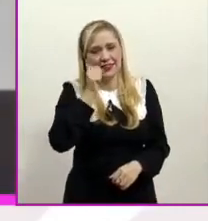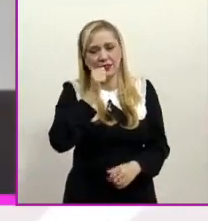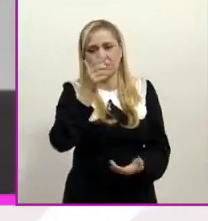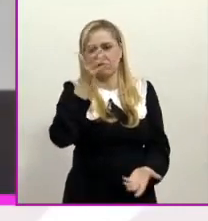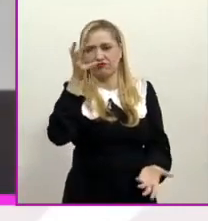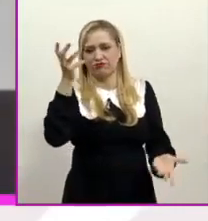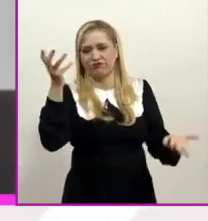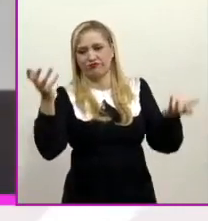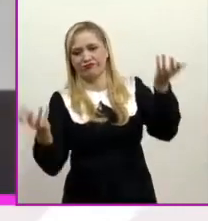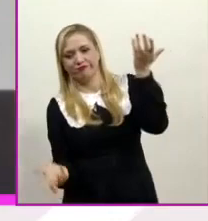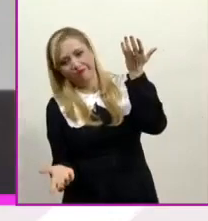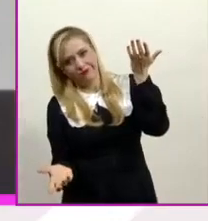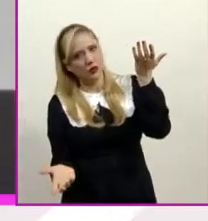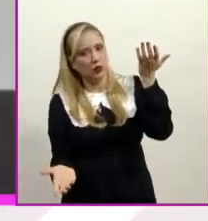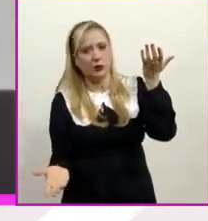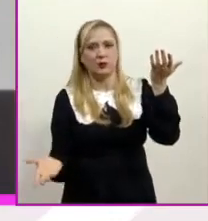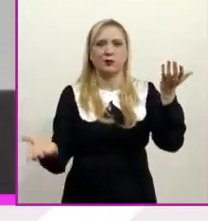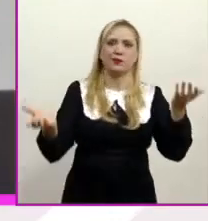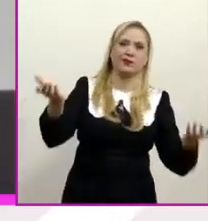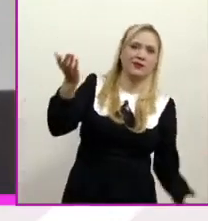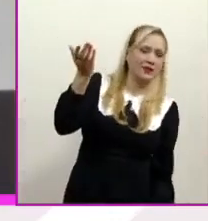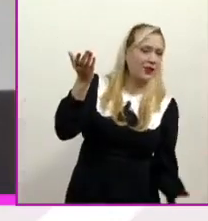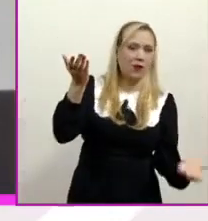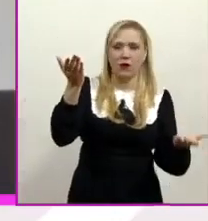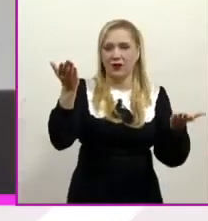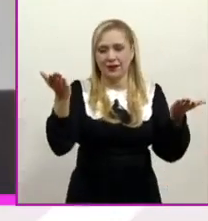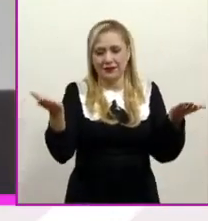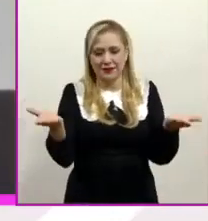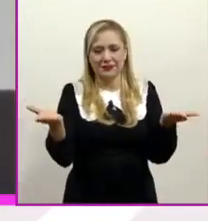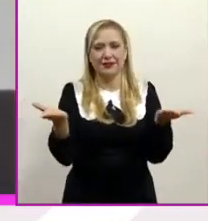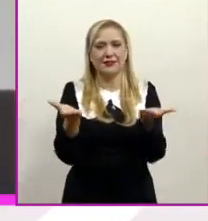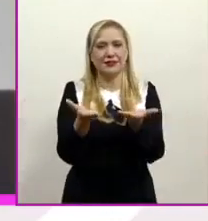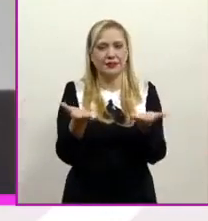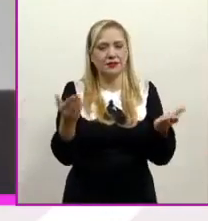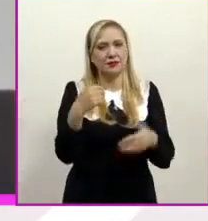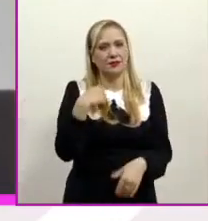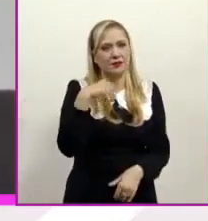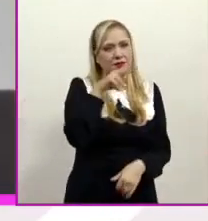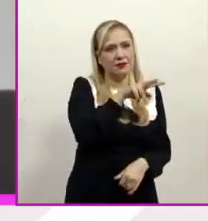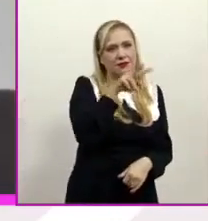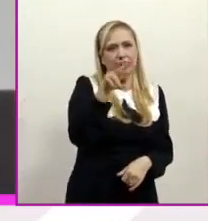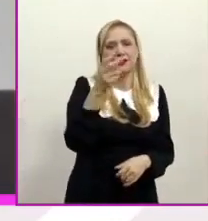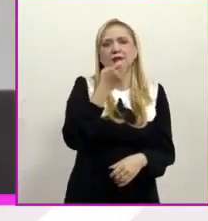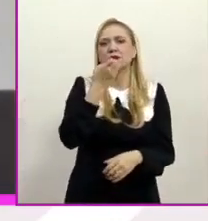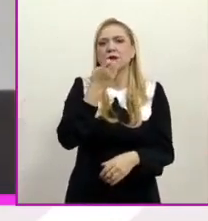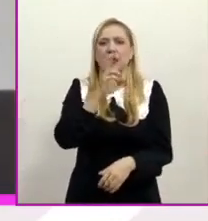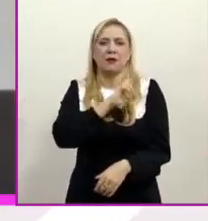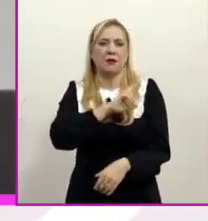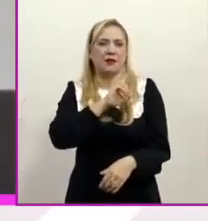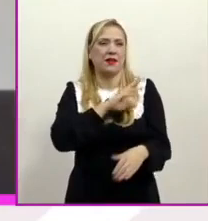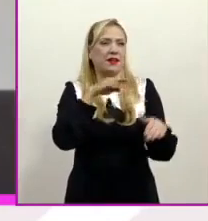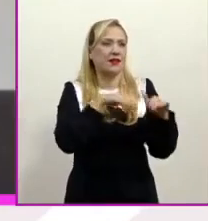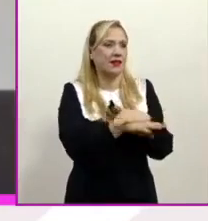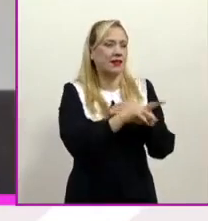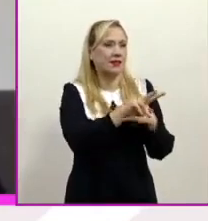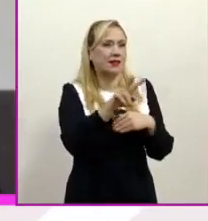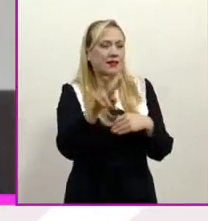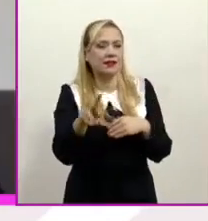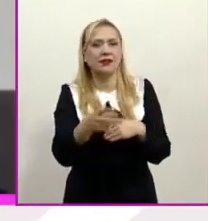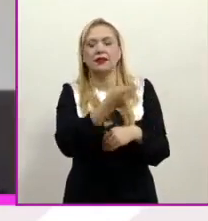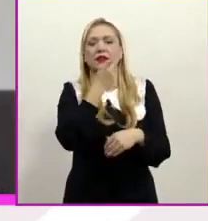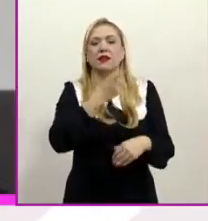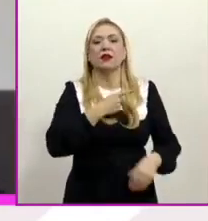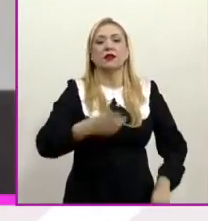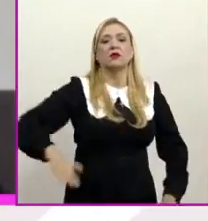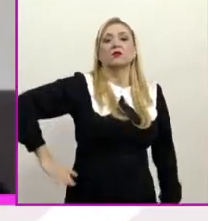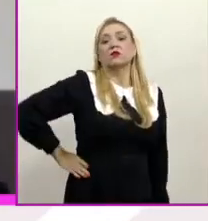que muchos no tienen conscientes, ¿no? Porque nos hemos acercado a instituciones de enseñanza privadas y nos contestan con la mano